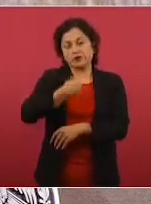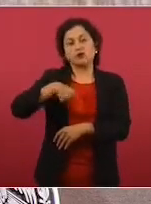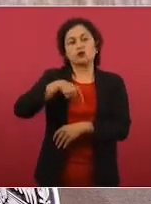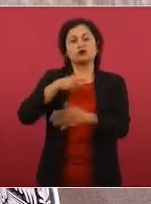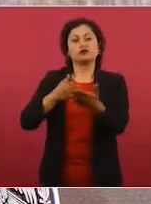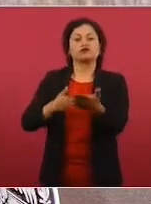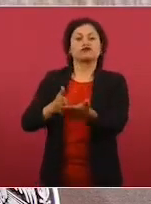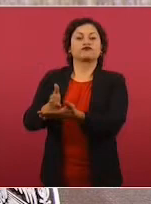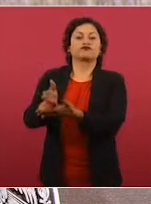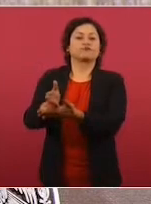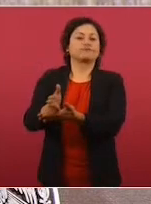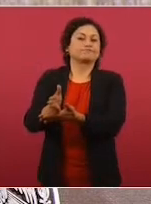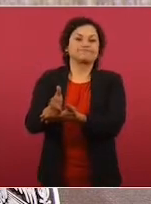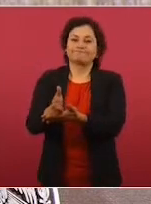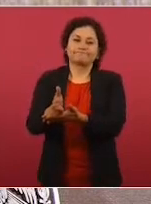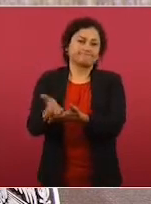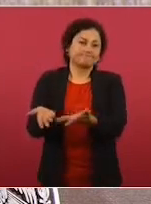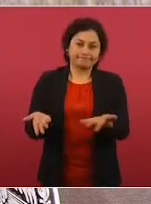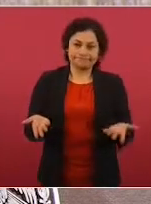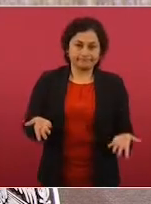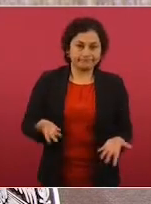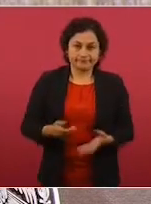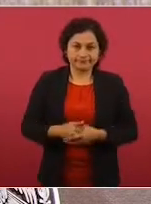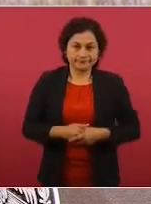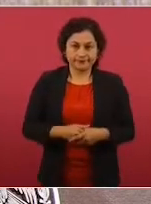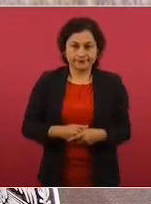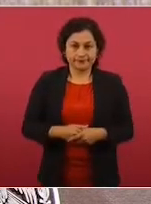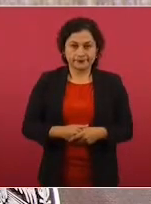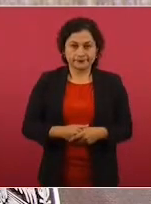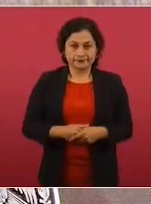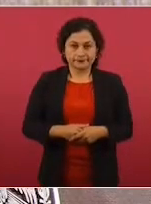intervenimos en estos asuntos.